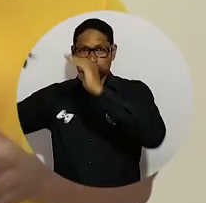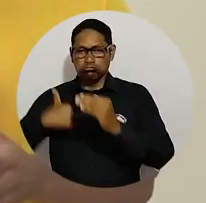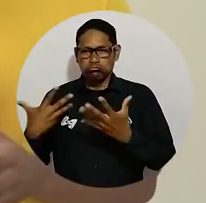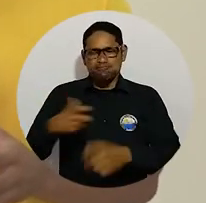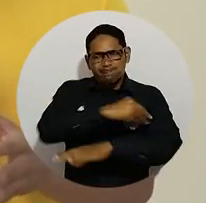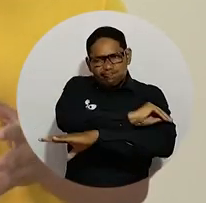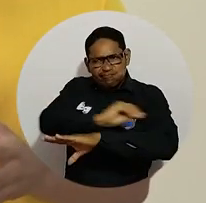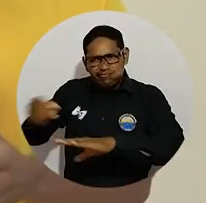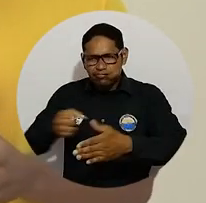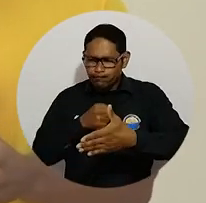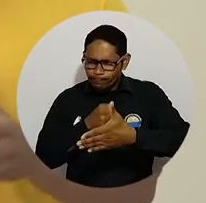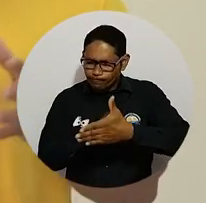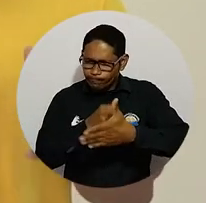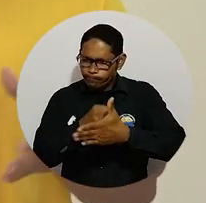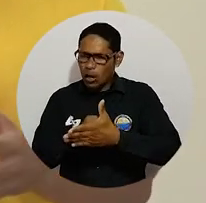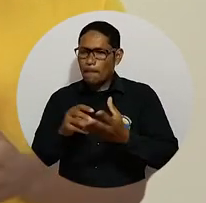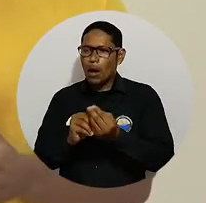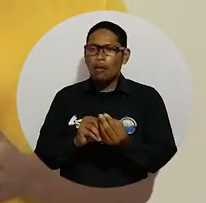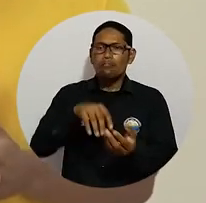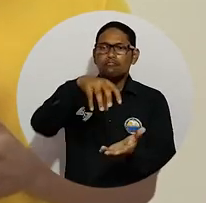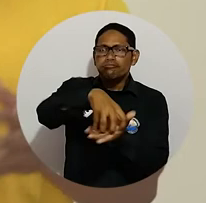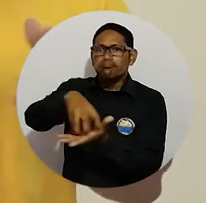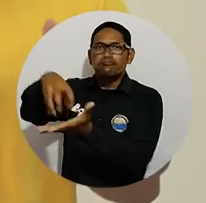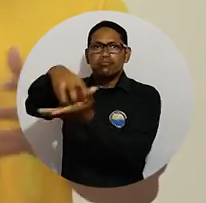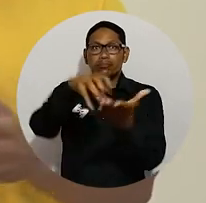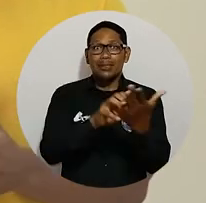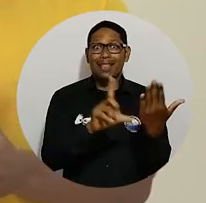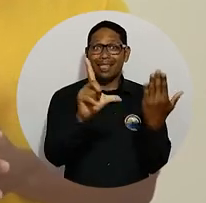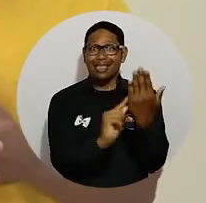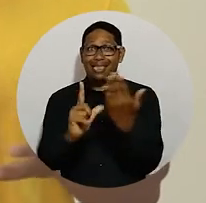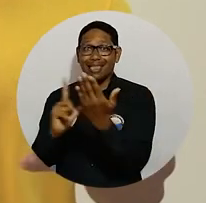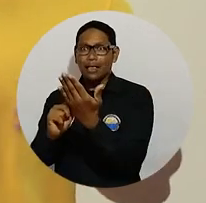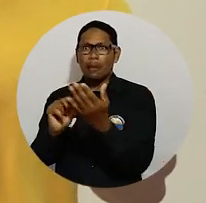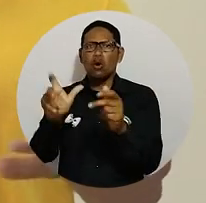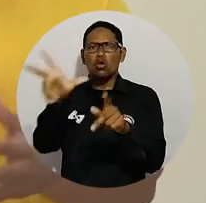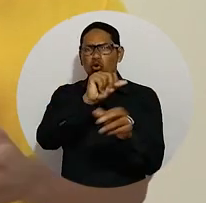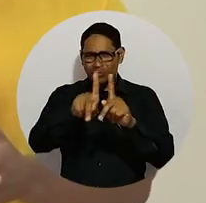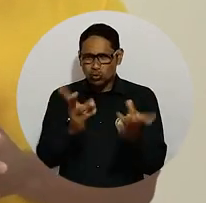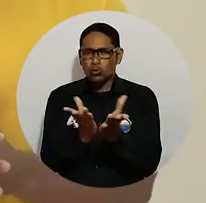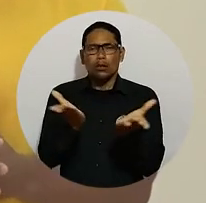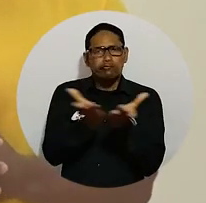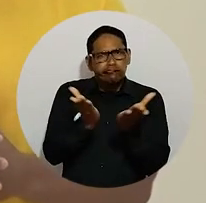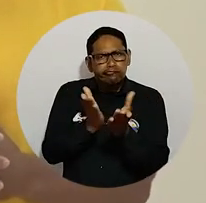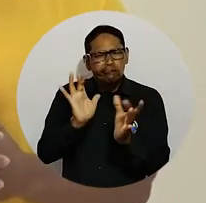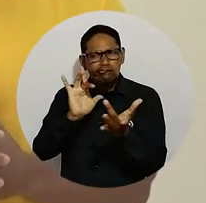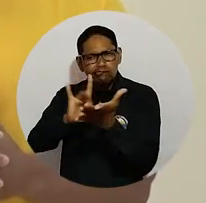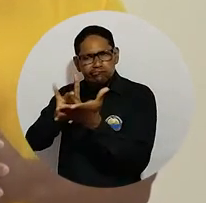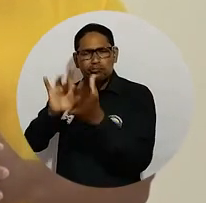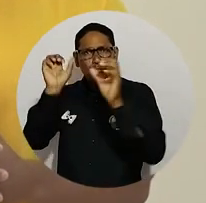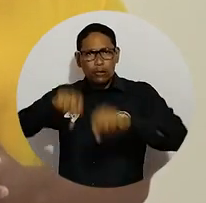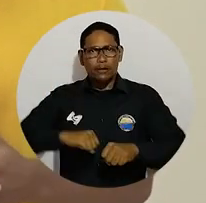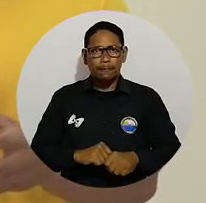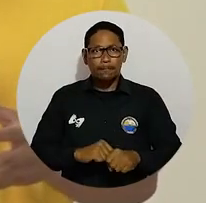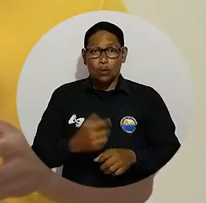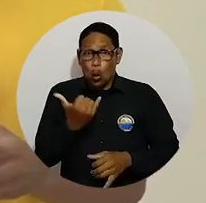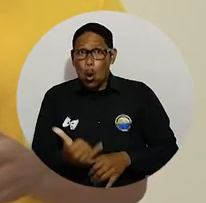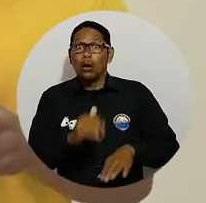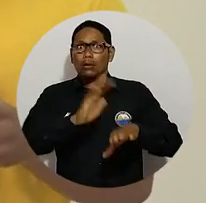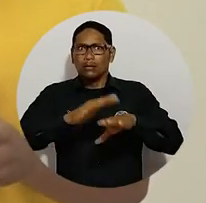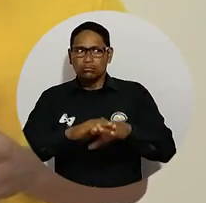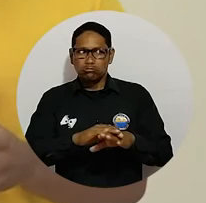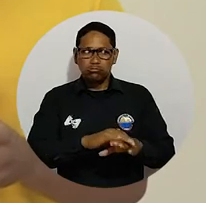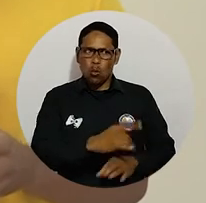Consejo Superior, vamos a propender por gestionar más sedes digitales para aumentar la conectividad de todos los estudiantes.